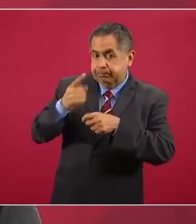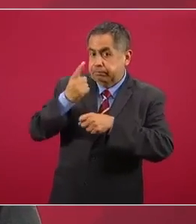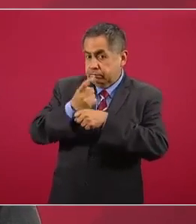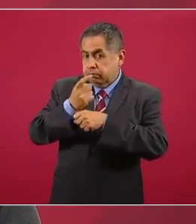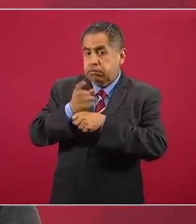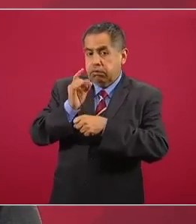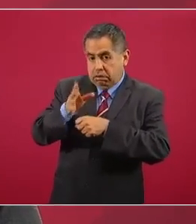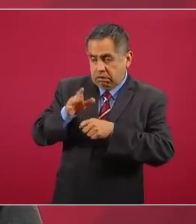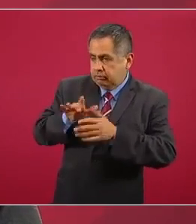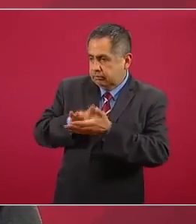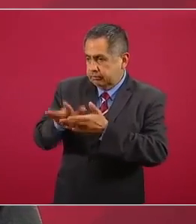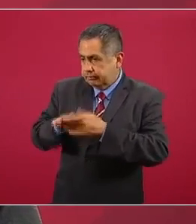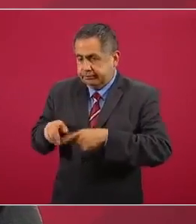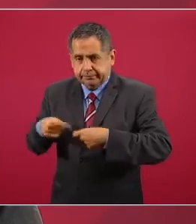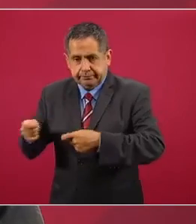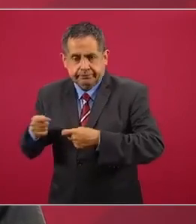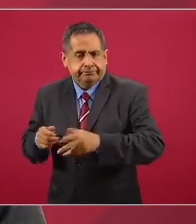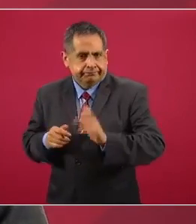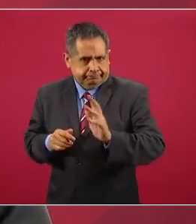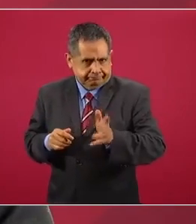etapa.